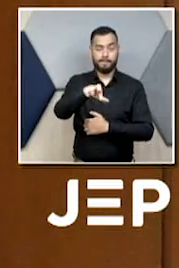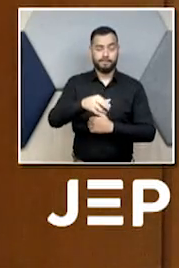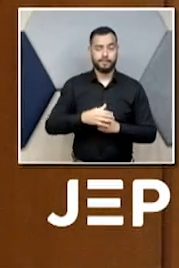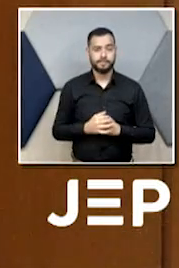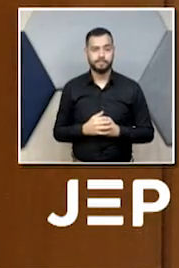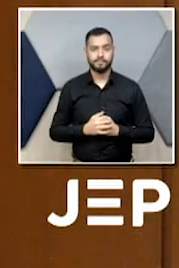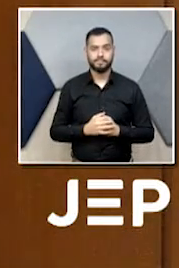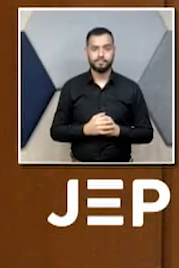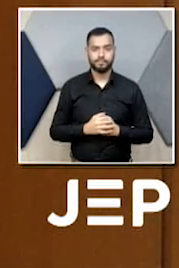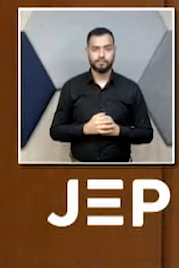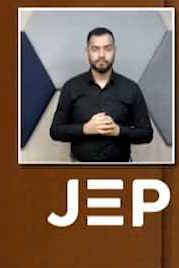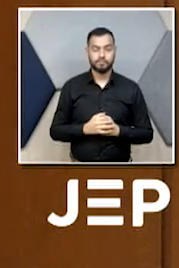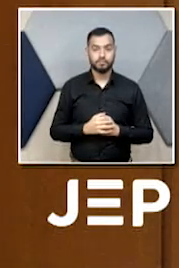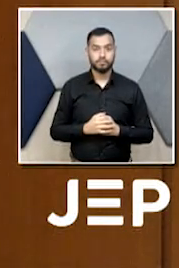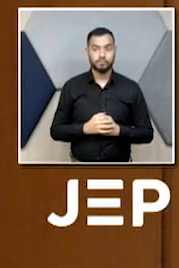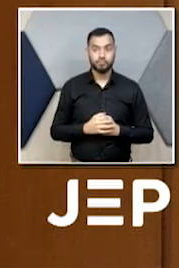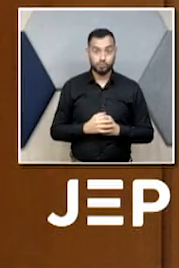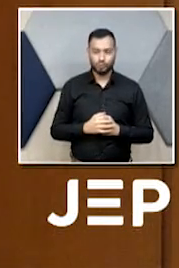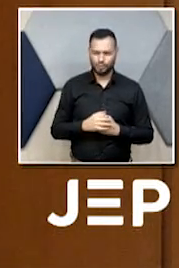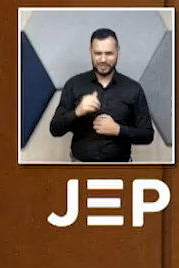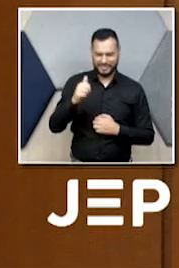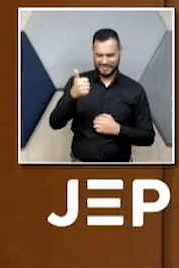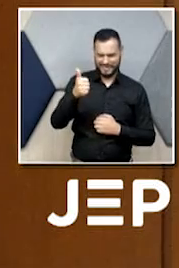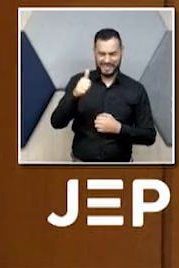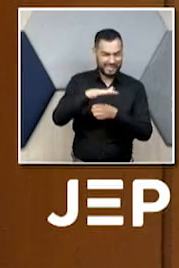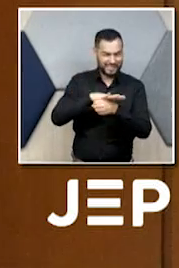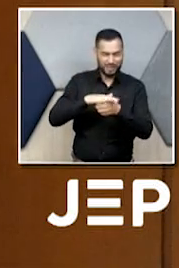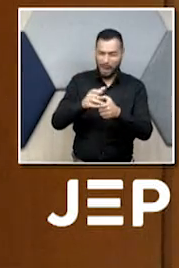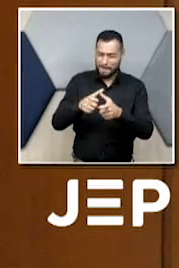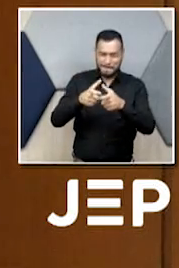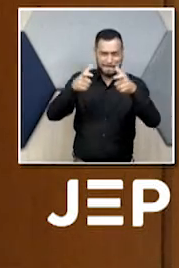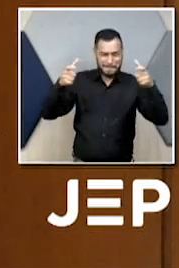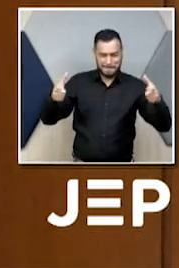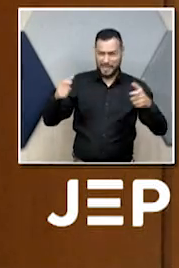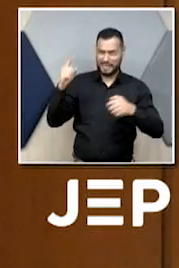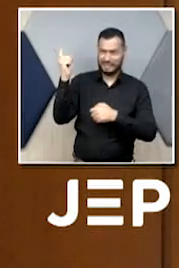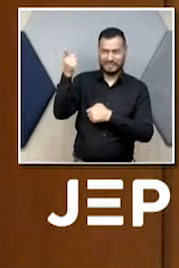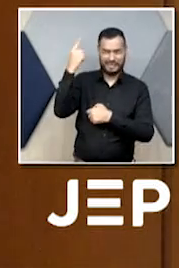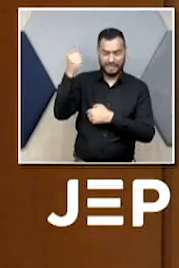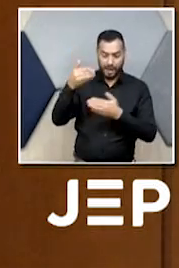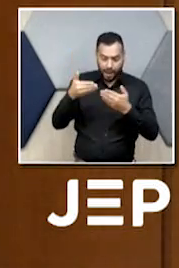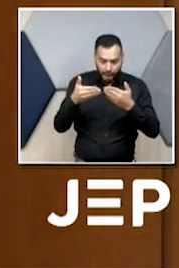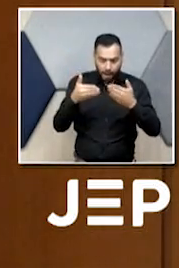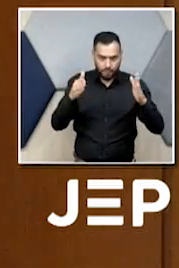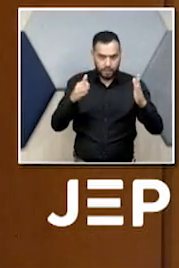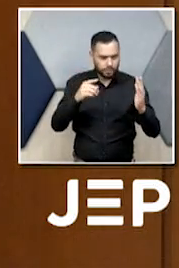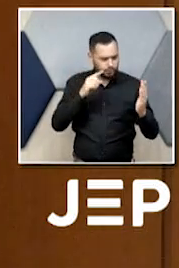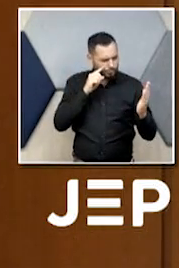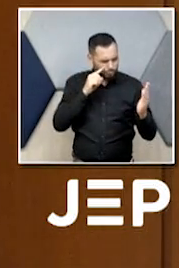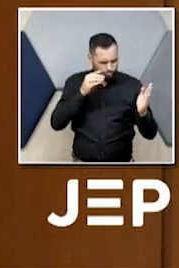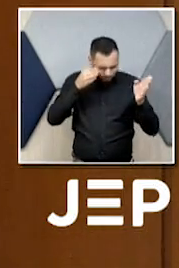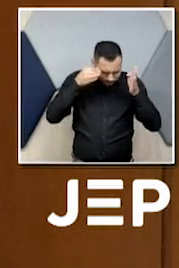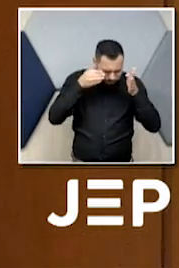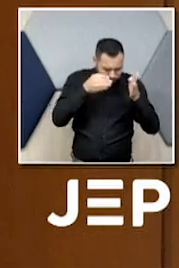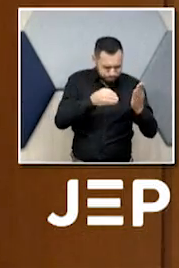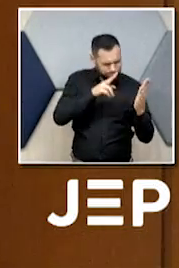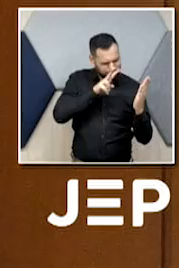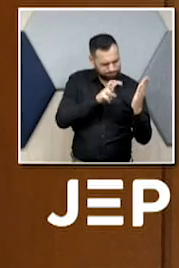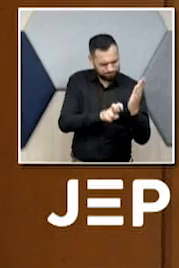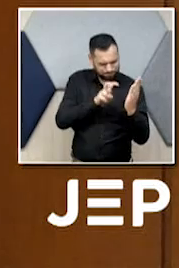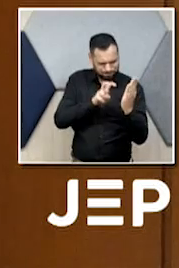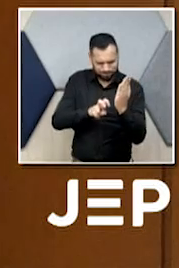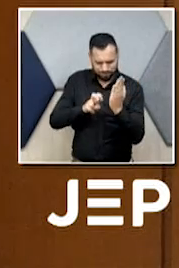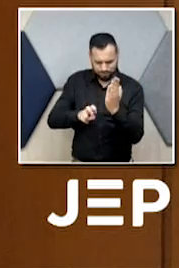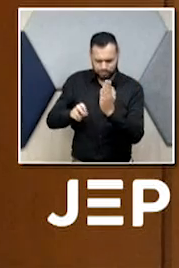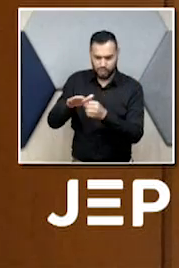Con los 10 macrocasos abiertos y la concentración de la investigación que conducirá al caso sobre